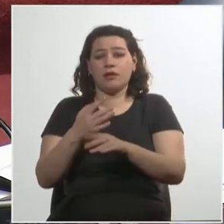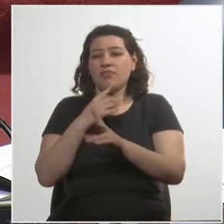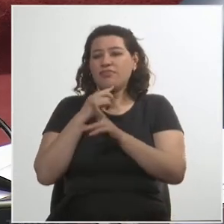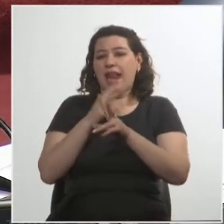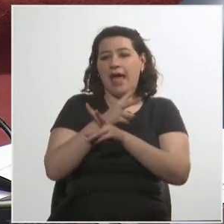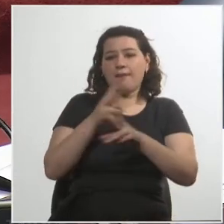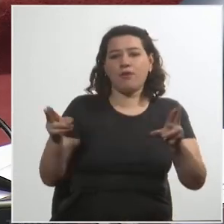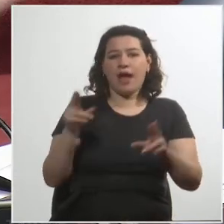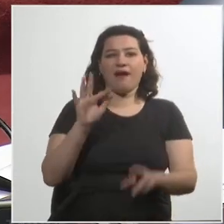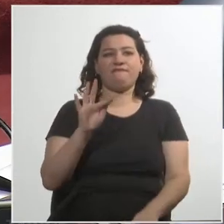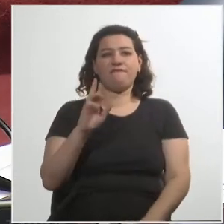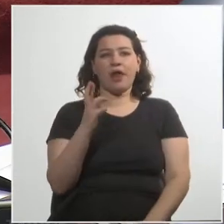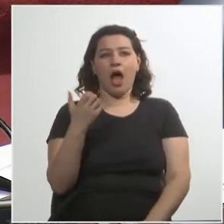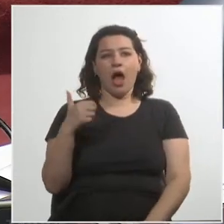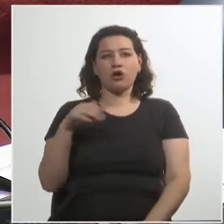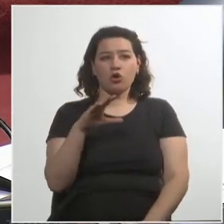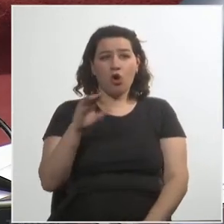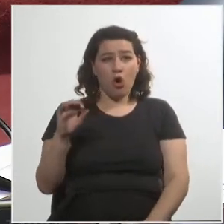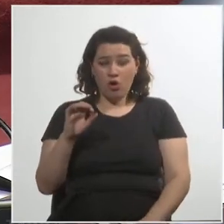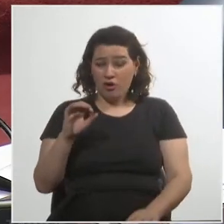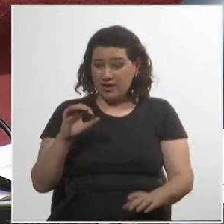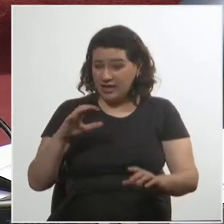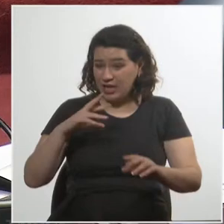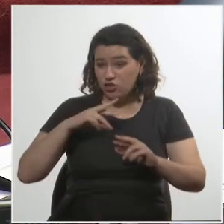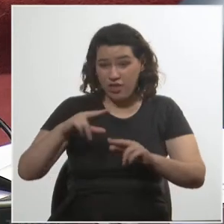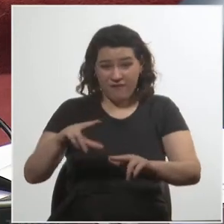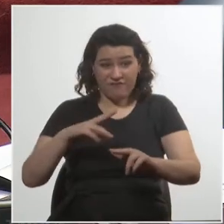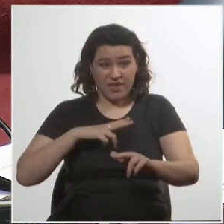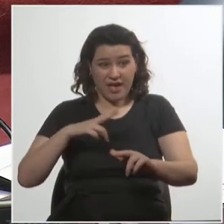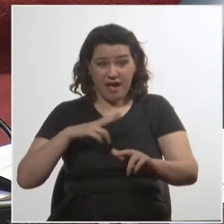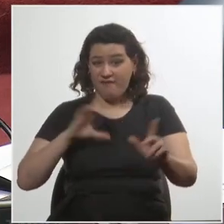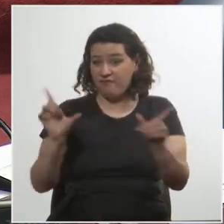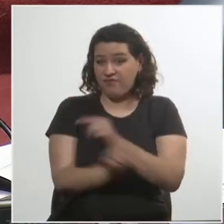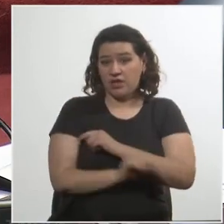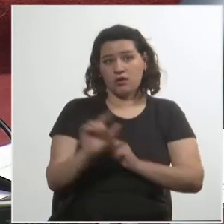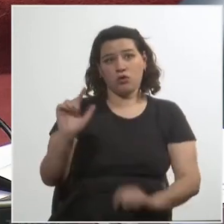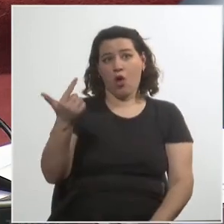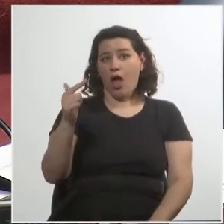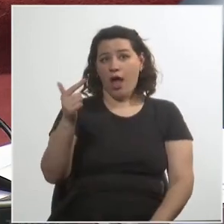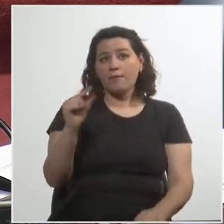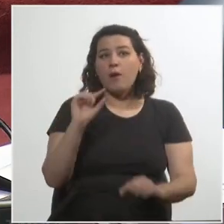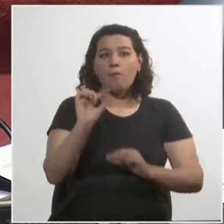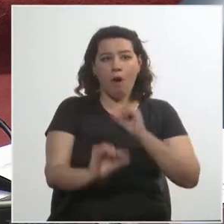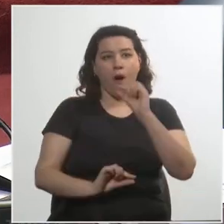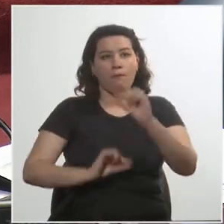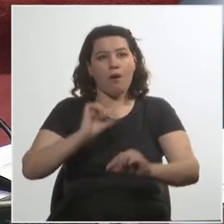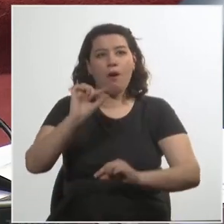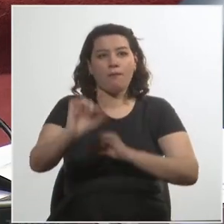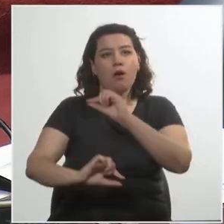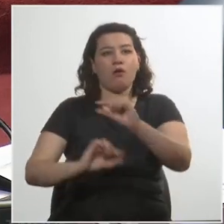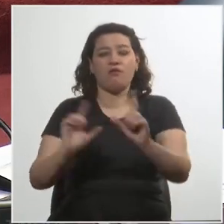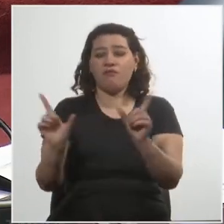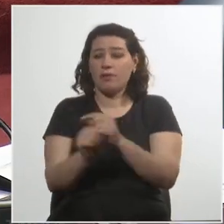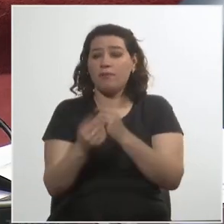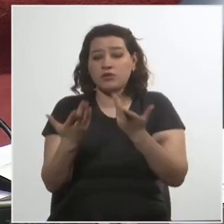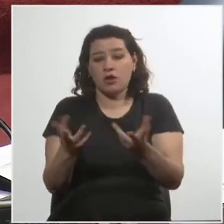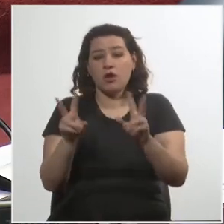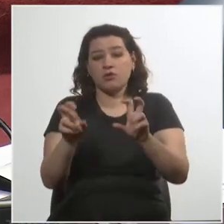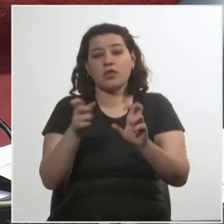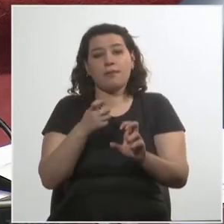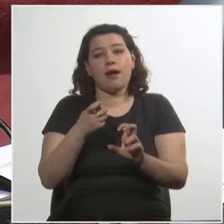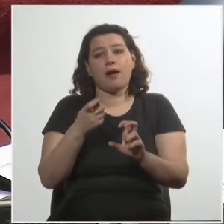franquismo y no se han cerrado vas a saber cuánto pero vamos cerrando de a poco por esto es por eso esto es un tema